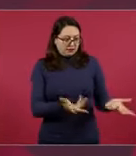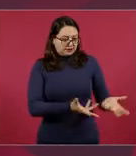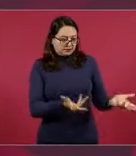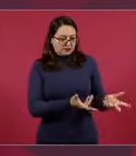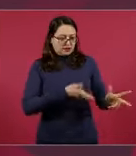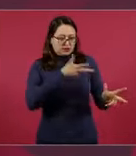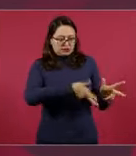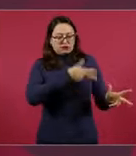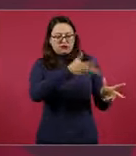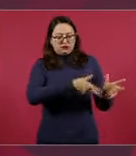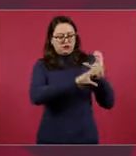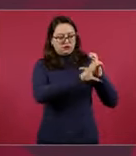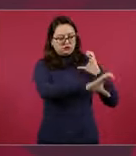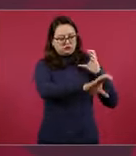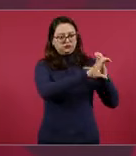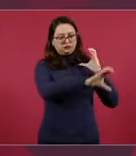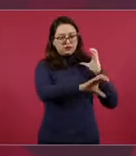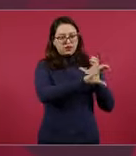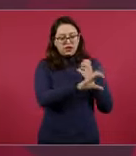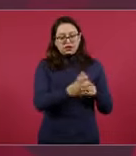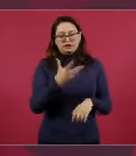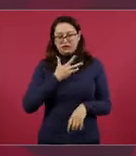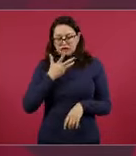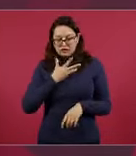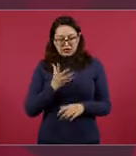Y creo que se tienen cuatro.